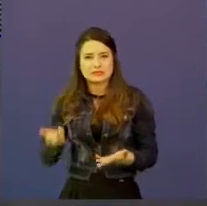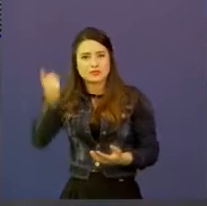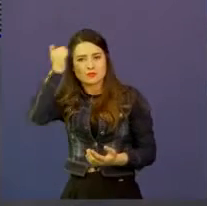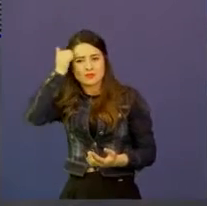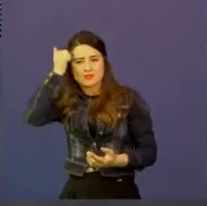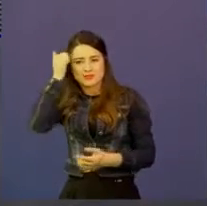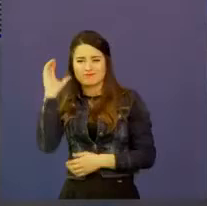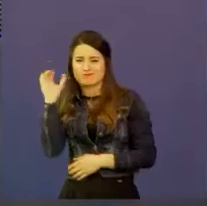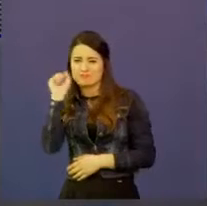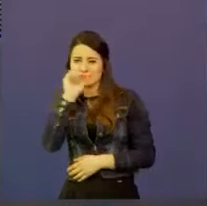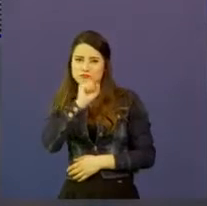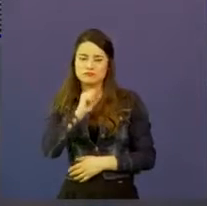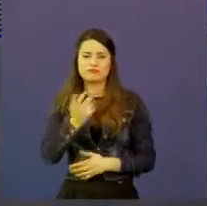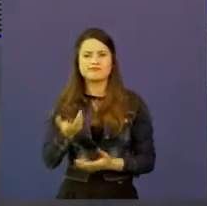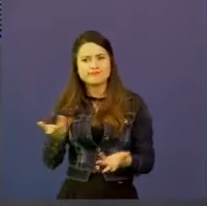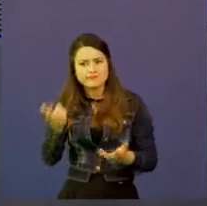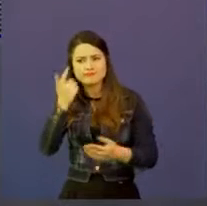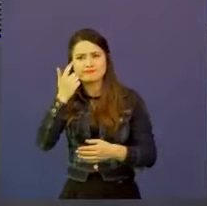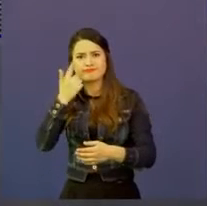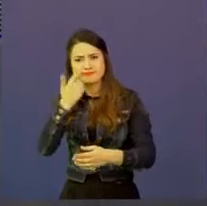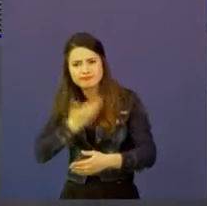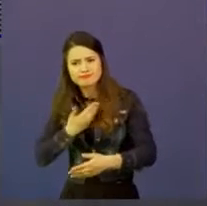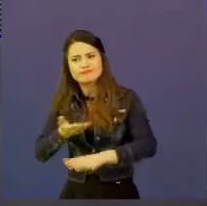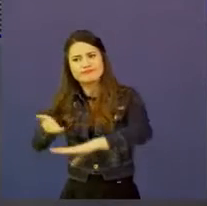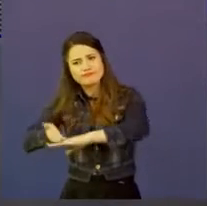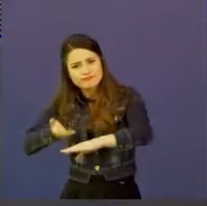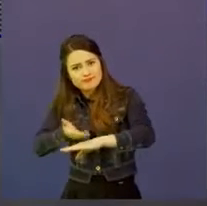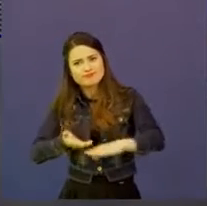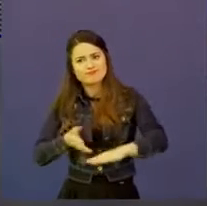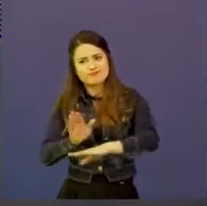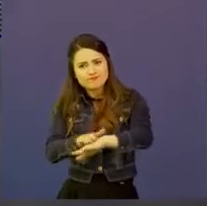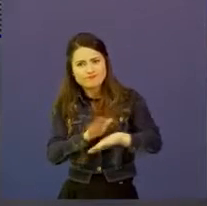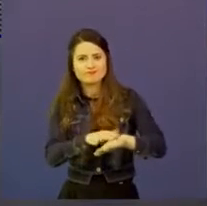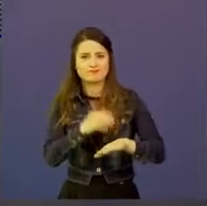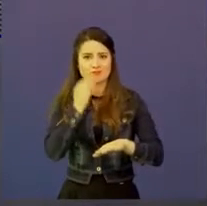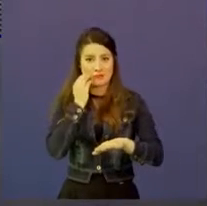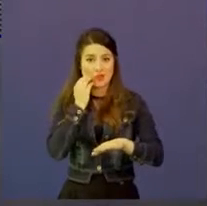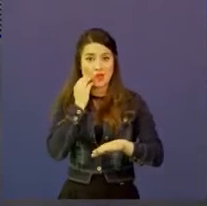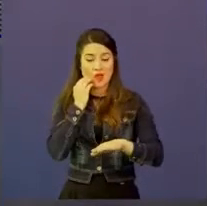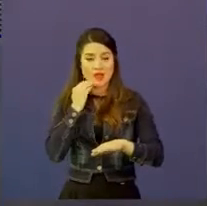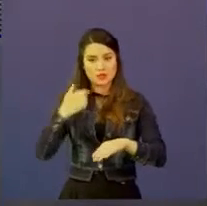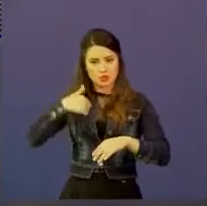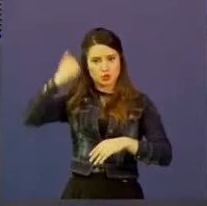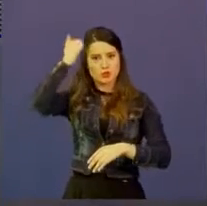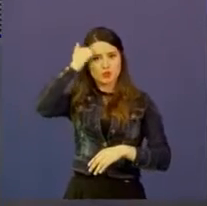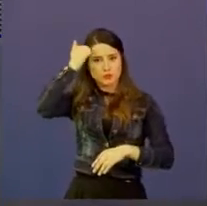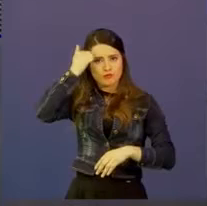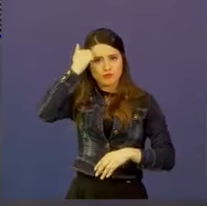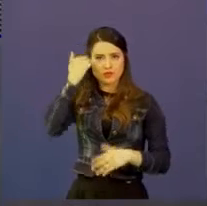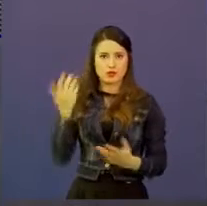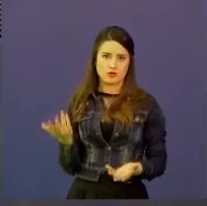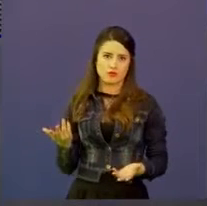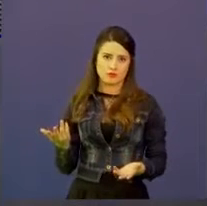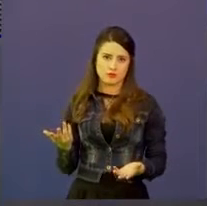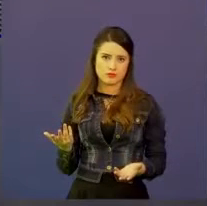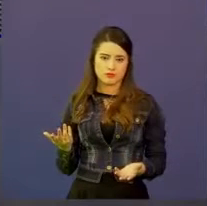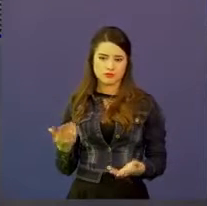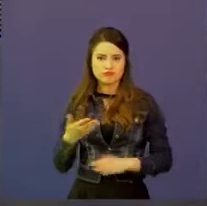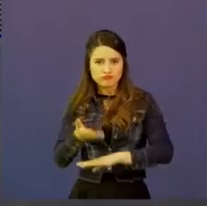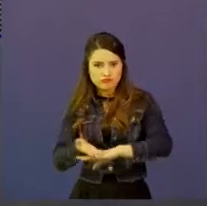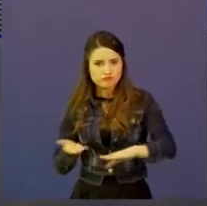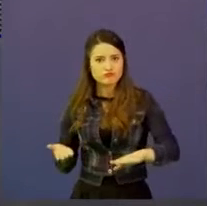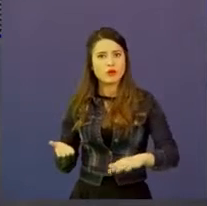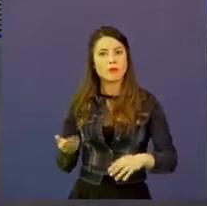deben imponerse los retos. Los retos no los impone la comunidad, los retos los impongo yo misma a mí misma para yo